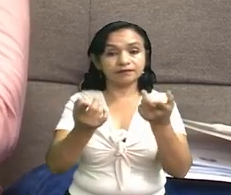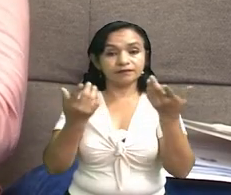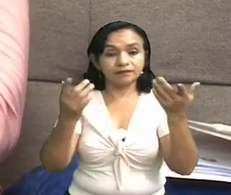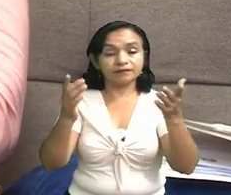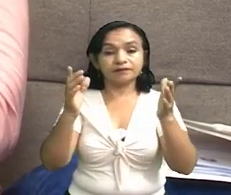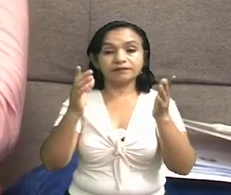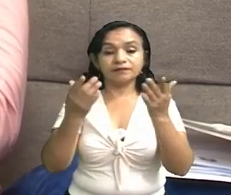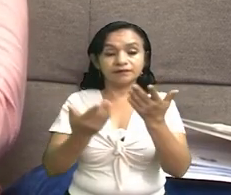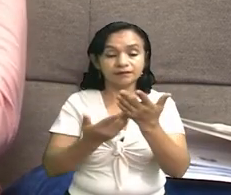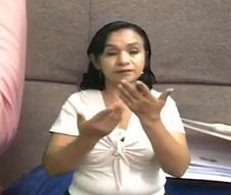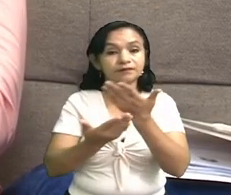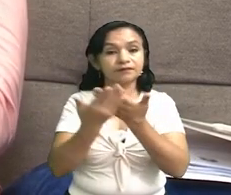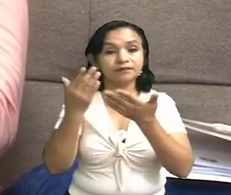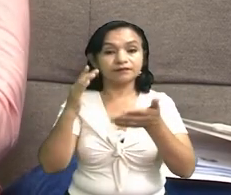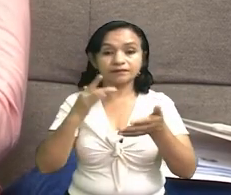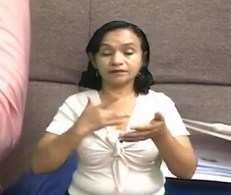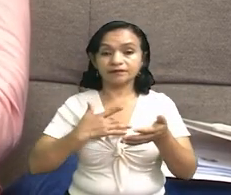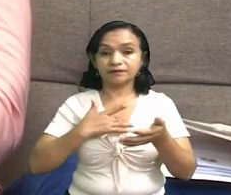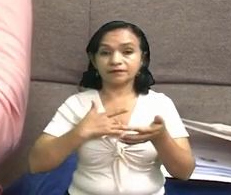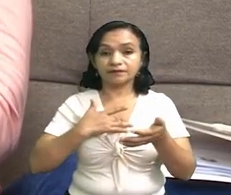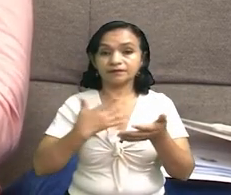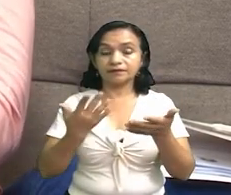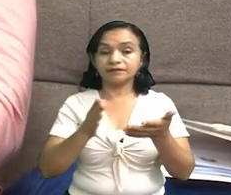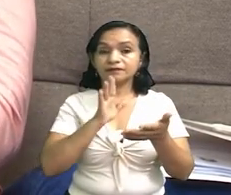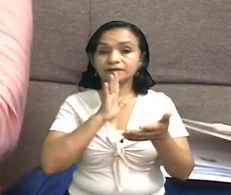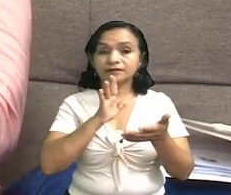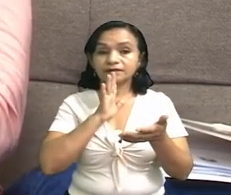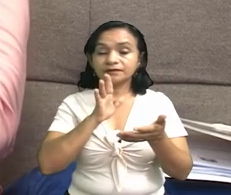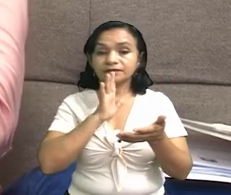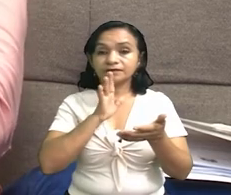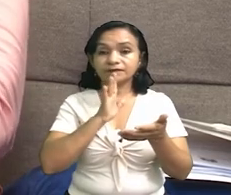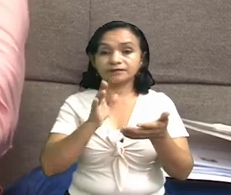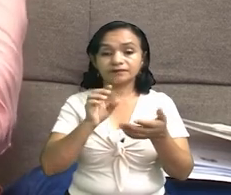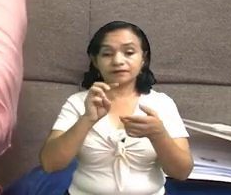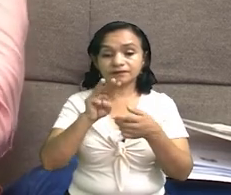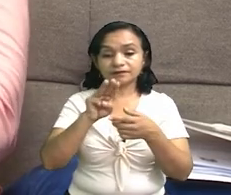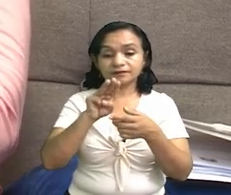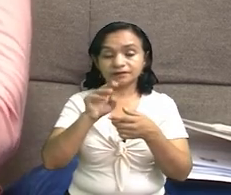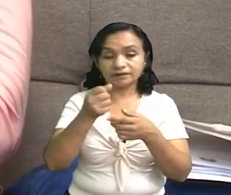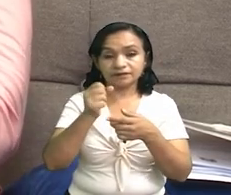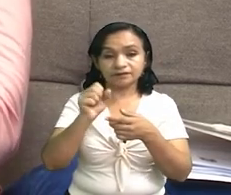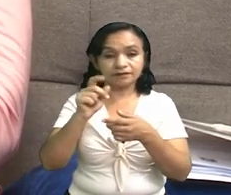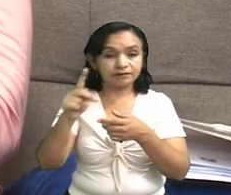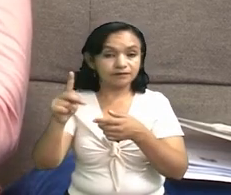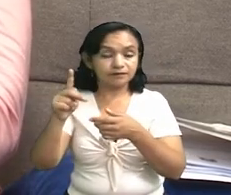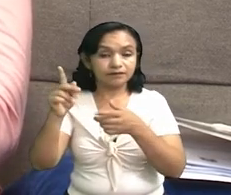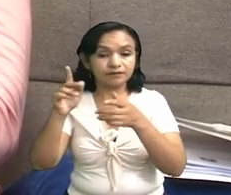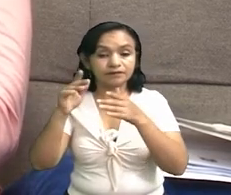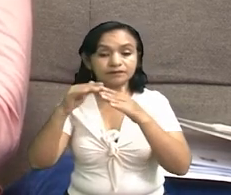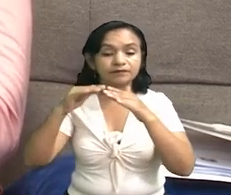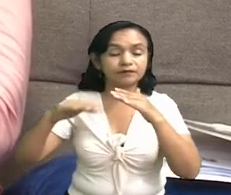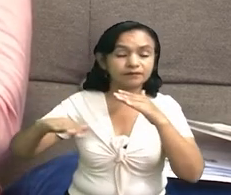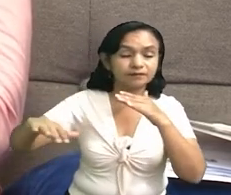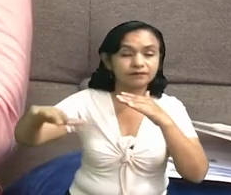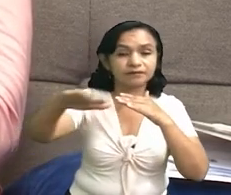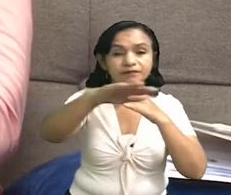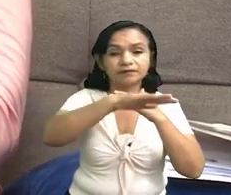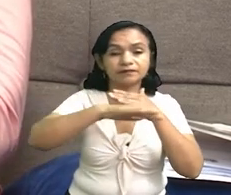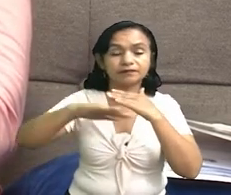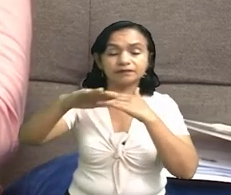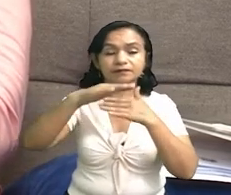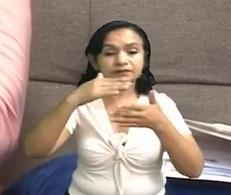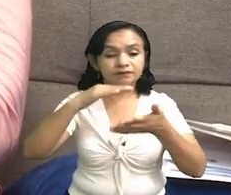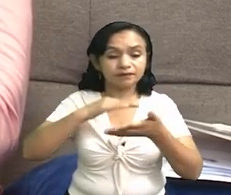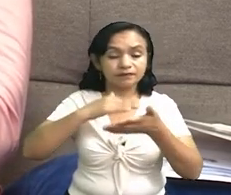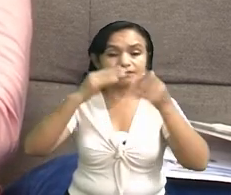cuanto a tecnología refiere. Cuando hablamos también del Smart Campus, significa tener el acceso también a